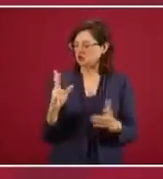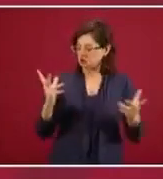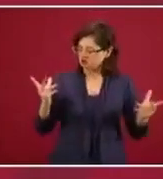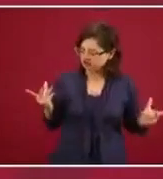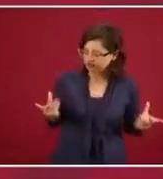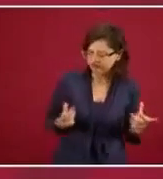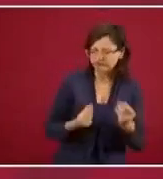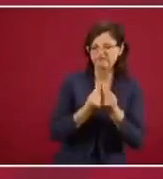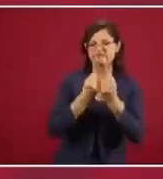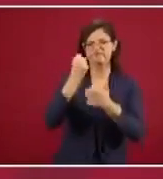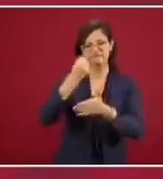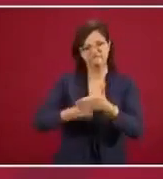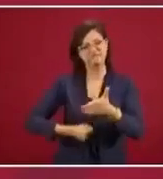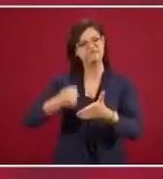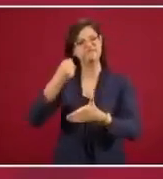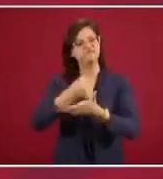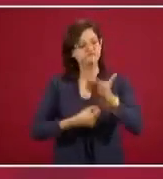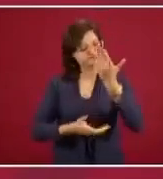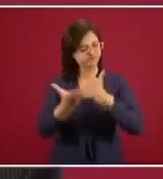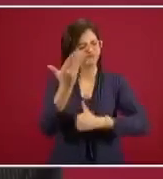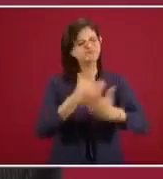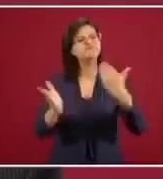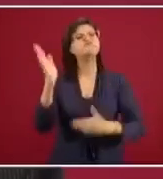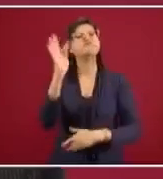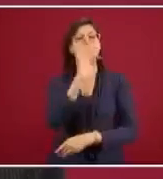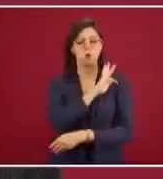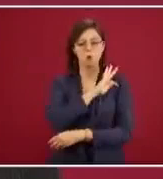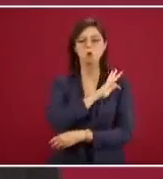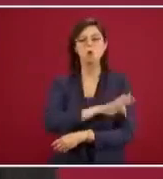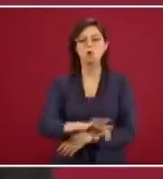poner siempre